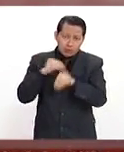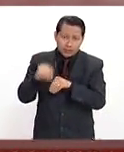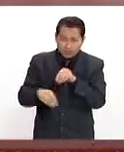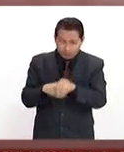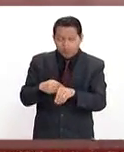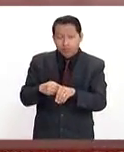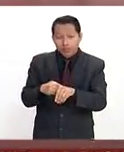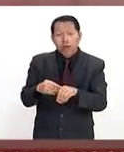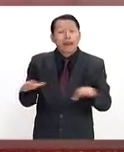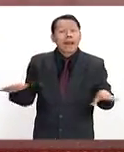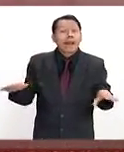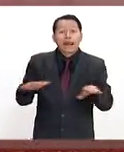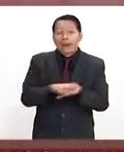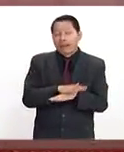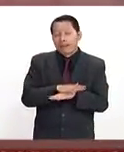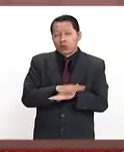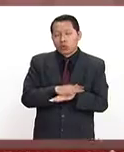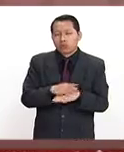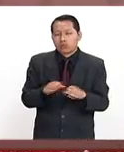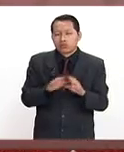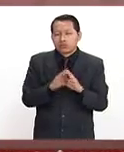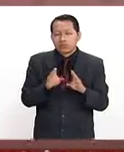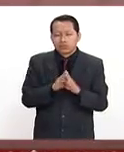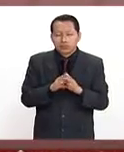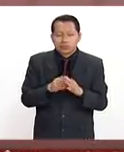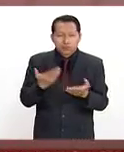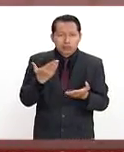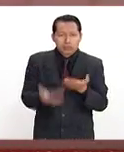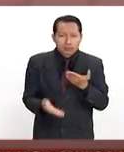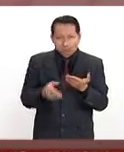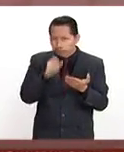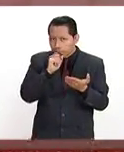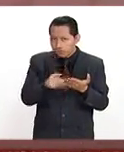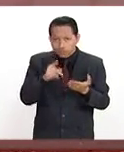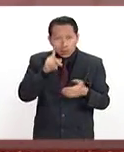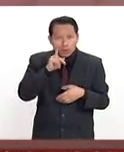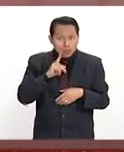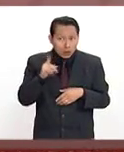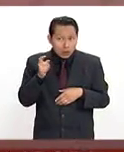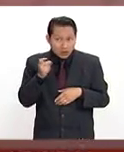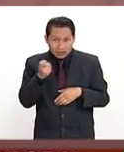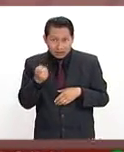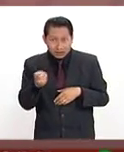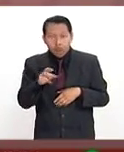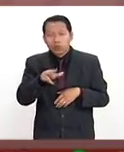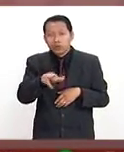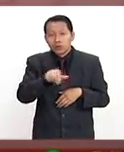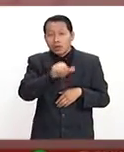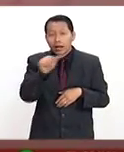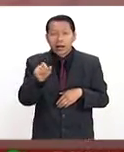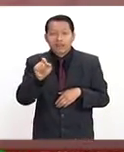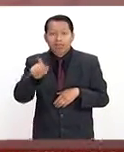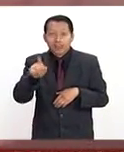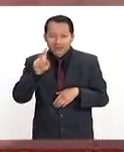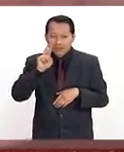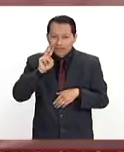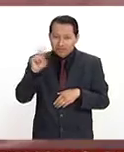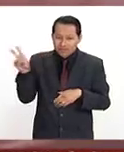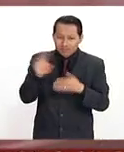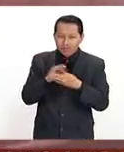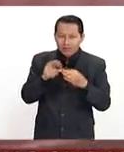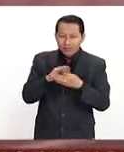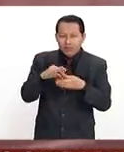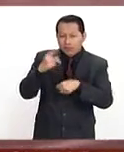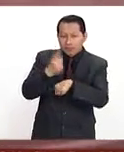estos porcentajes y, digamos, la categoría de las propias mujeres pasa de 18 a 27, como se ve en la pantalla, que es la